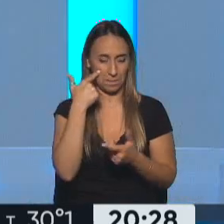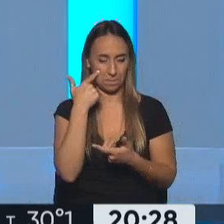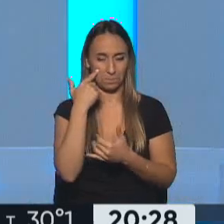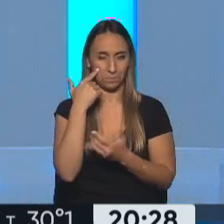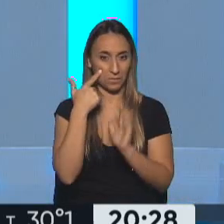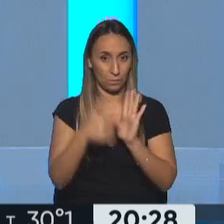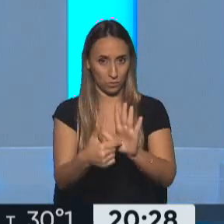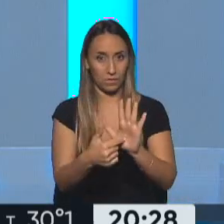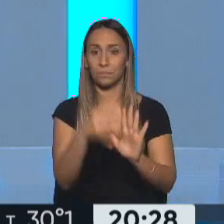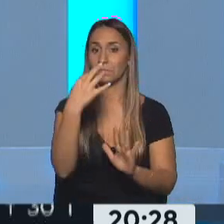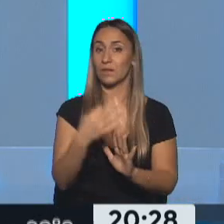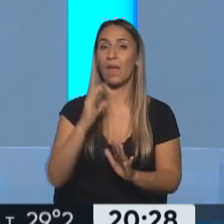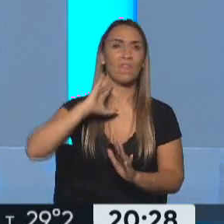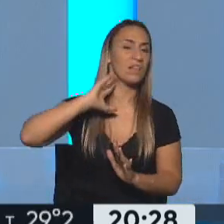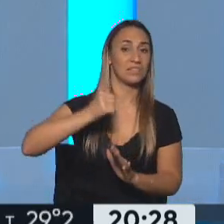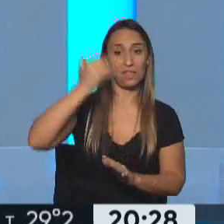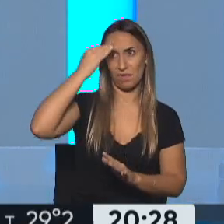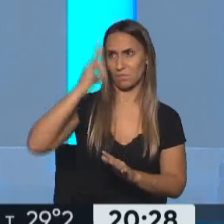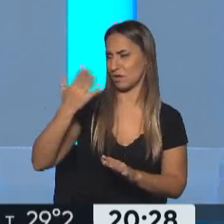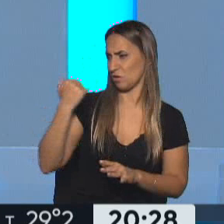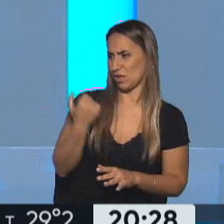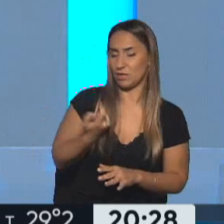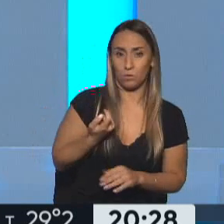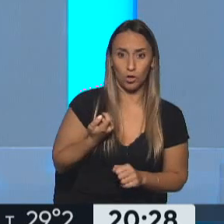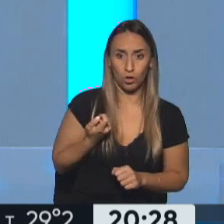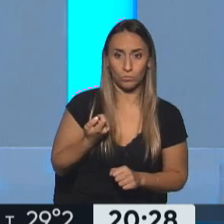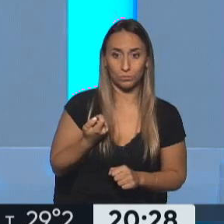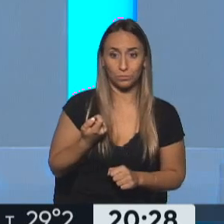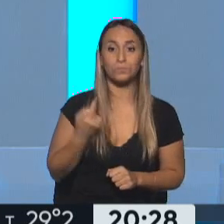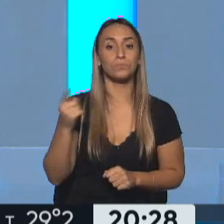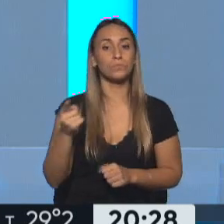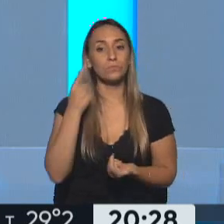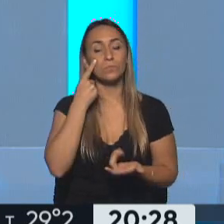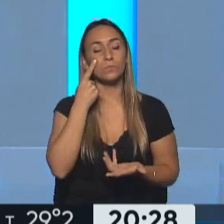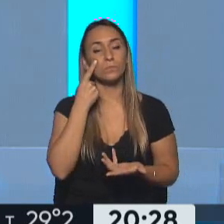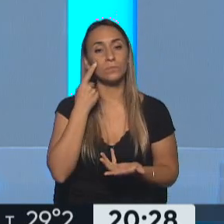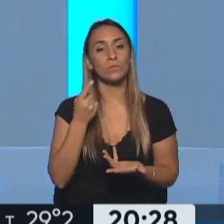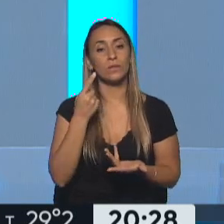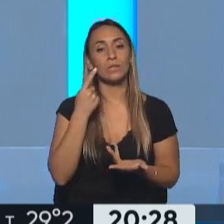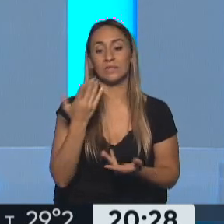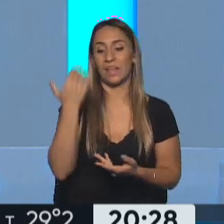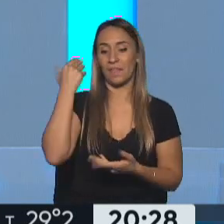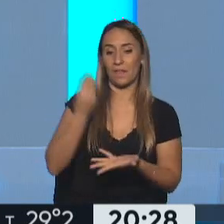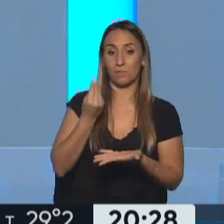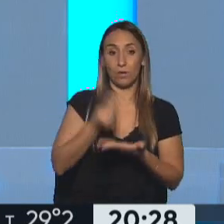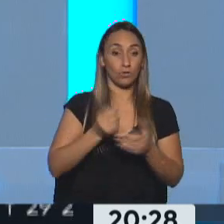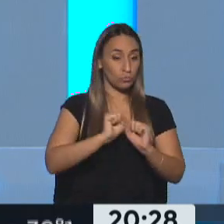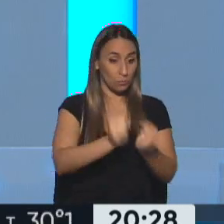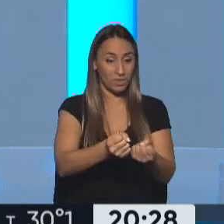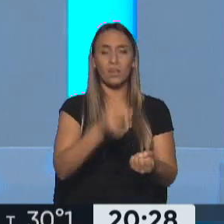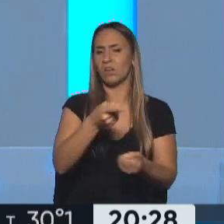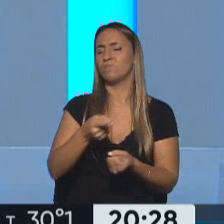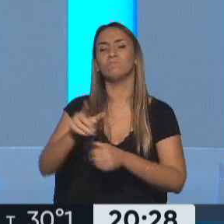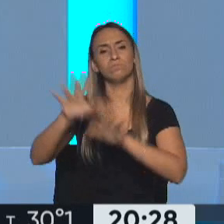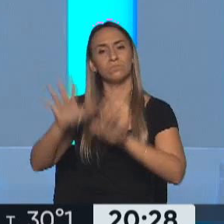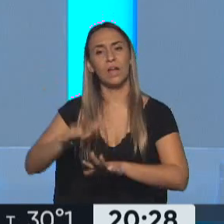El 16 de marzo pasado, hace algunos días nada más, él compartió, Carsoglio, desde que fue suspendido, hace actos en